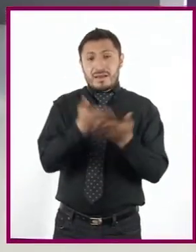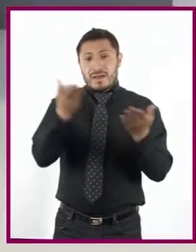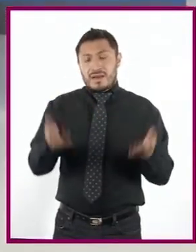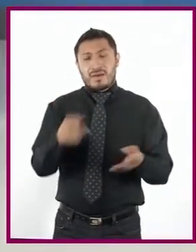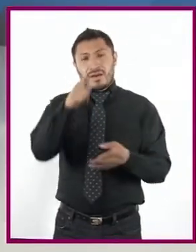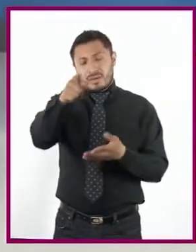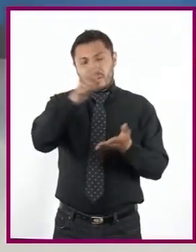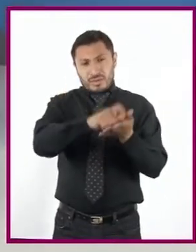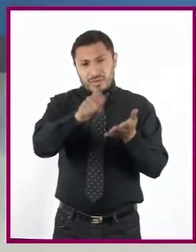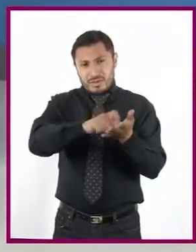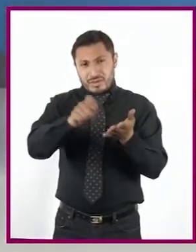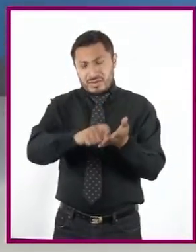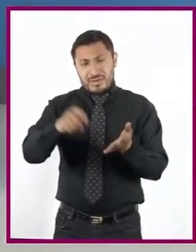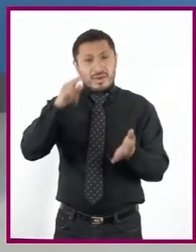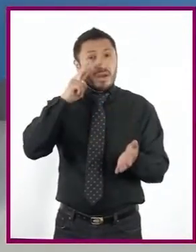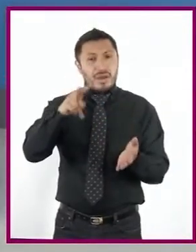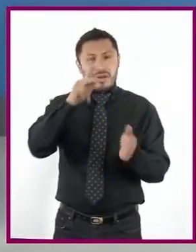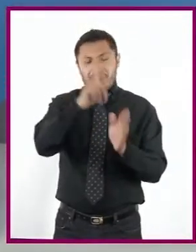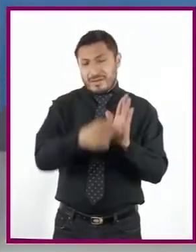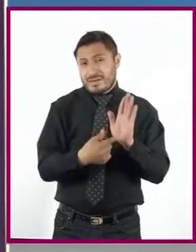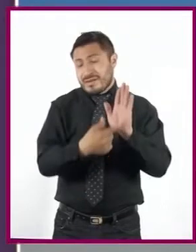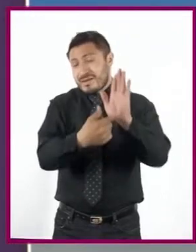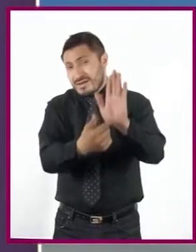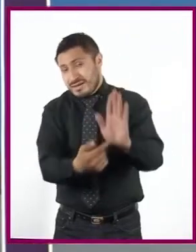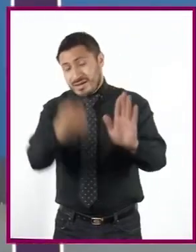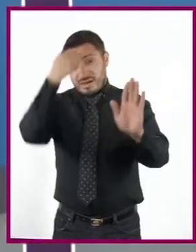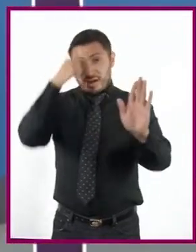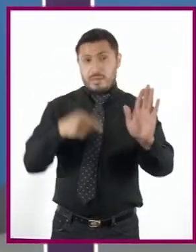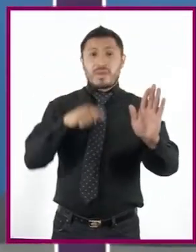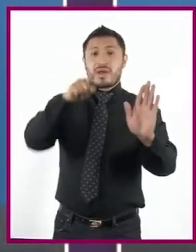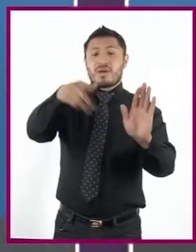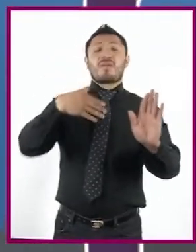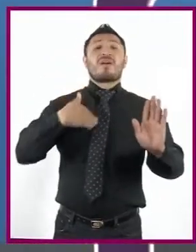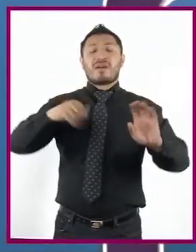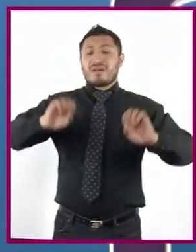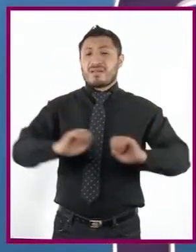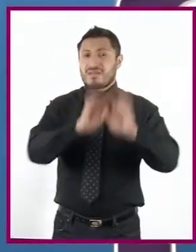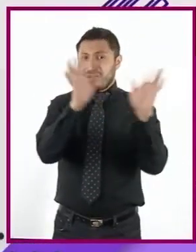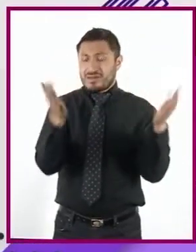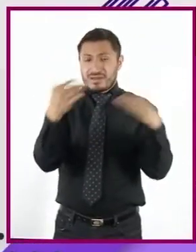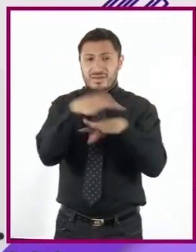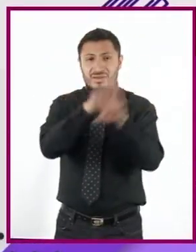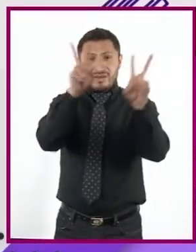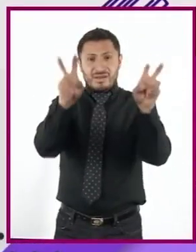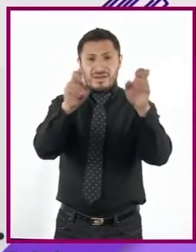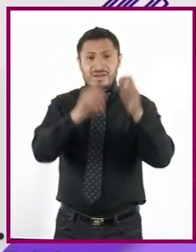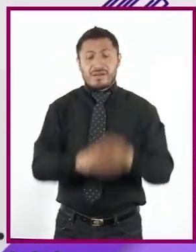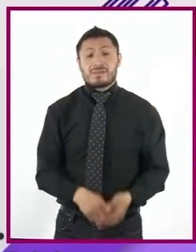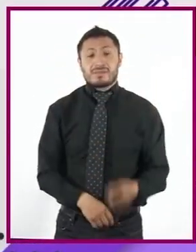puntos claves del siguiente diagrama para comprender más al respecto.